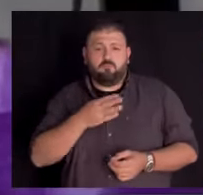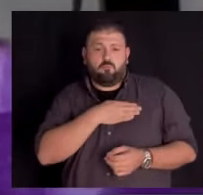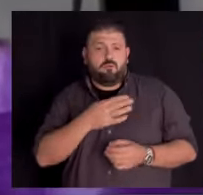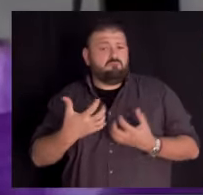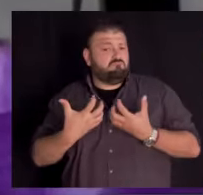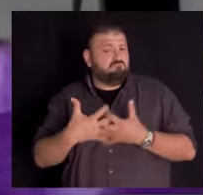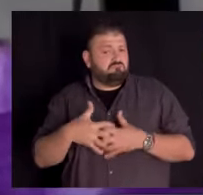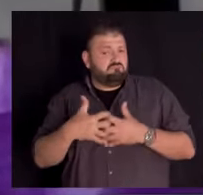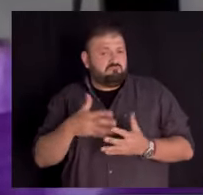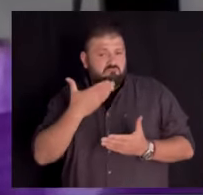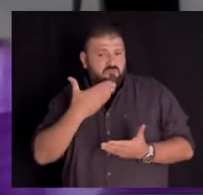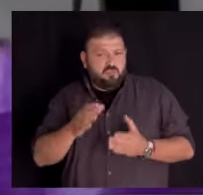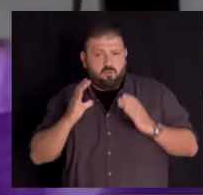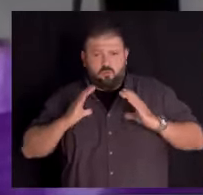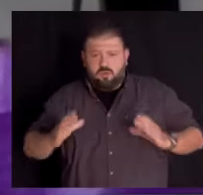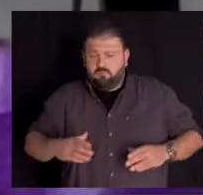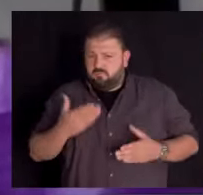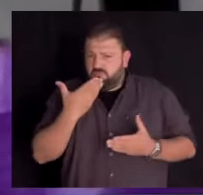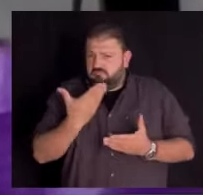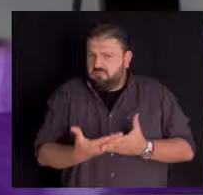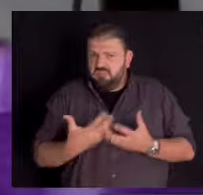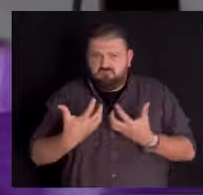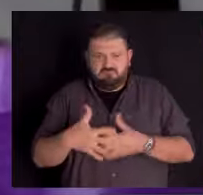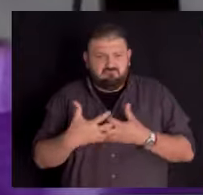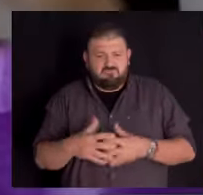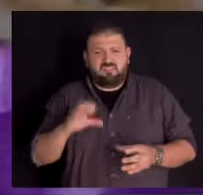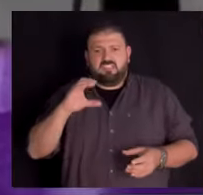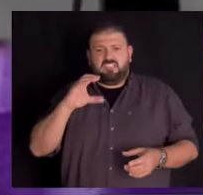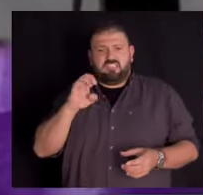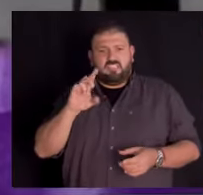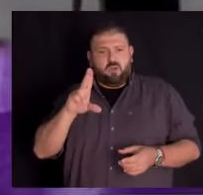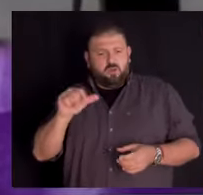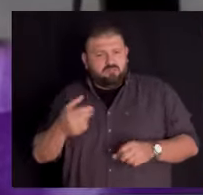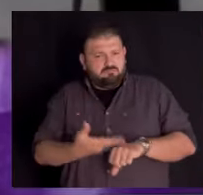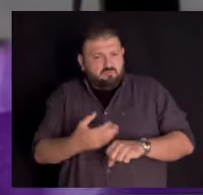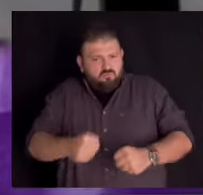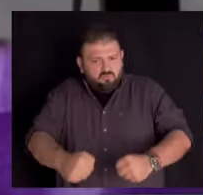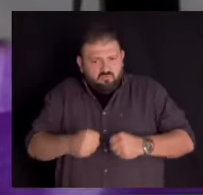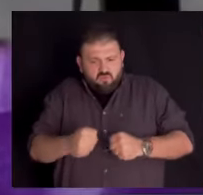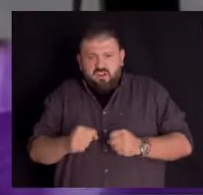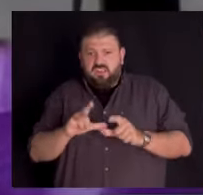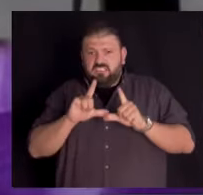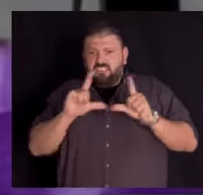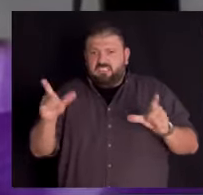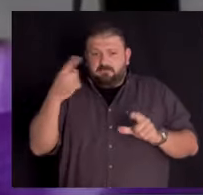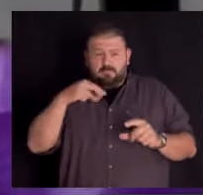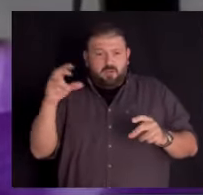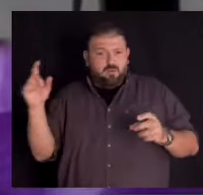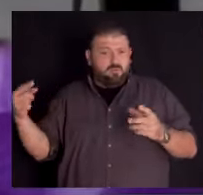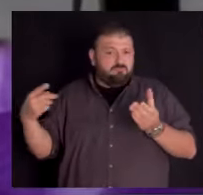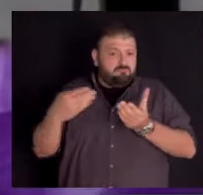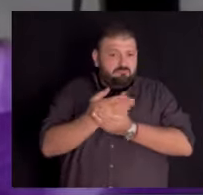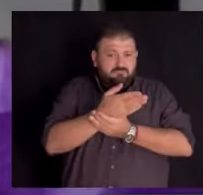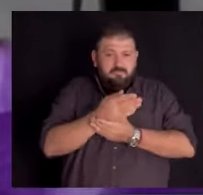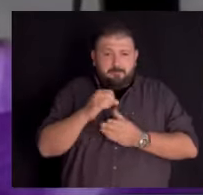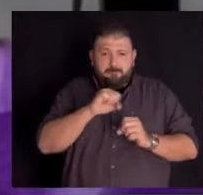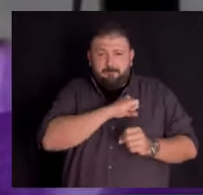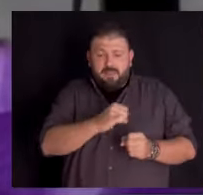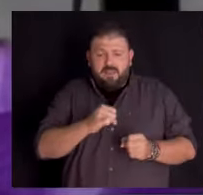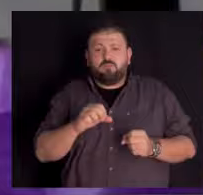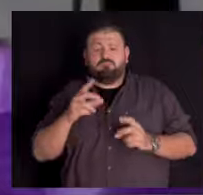funcionamiento de nuestro sistema inmunológico, células fuertes, listas para poder pelear, pero ¿y si no tienen esa